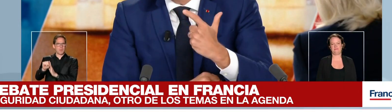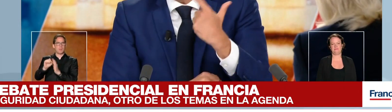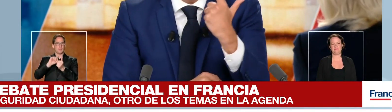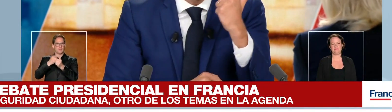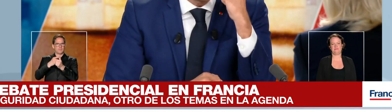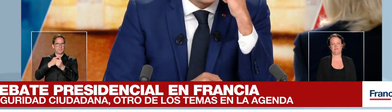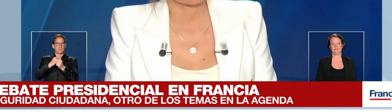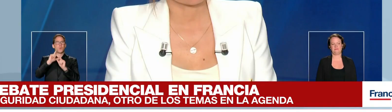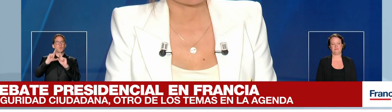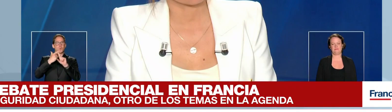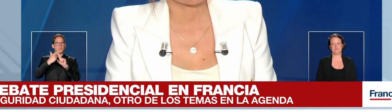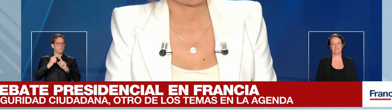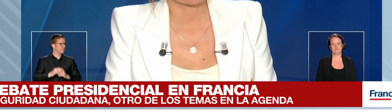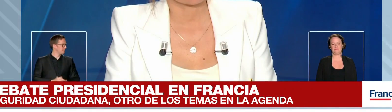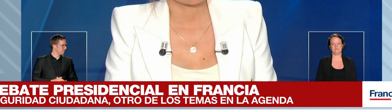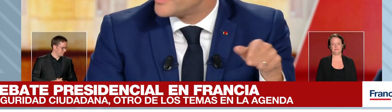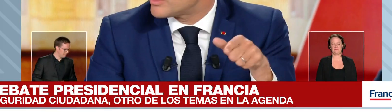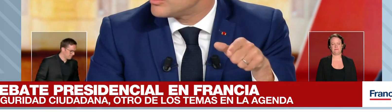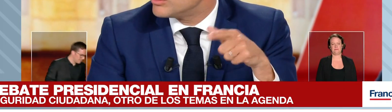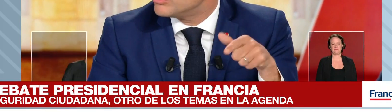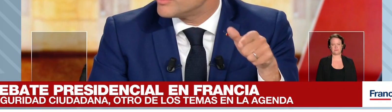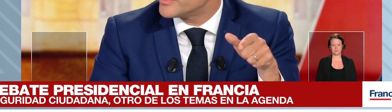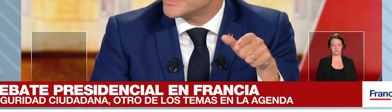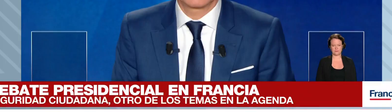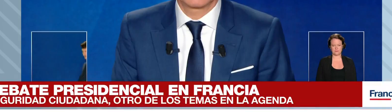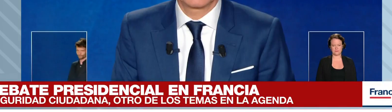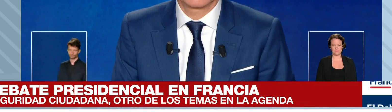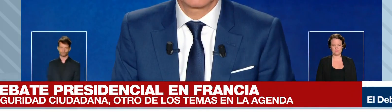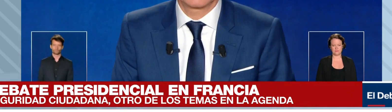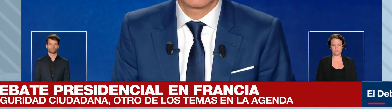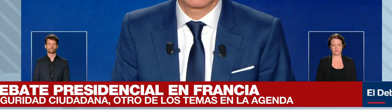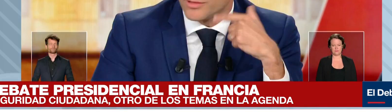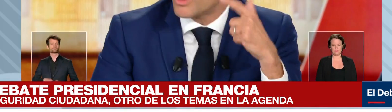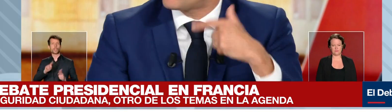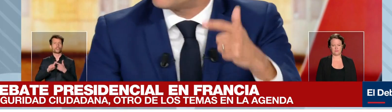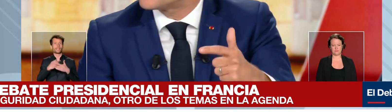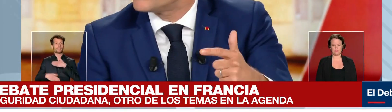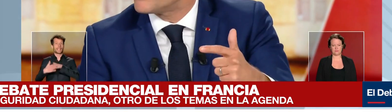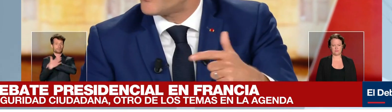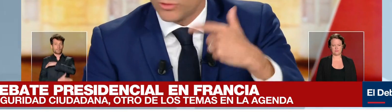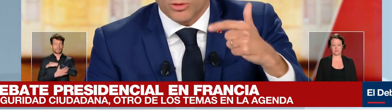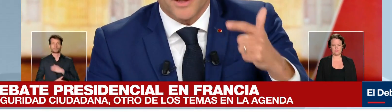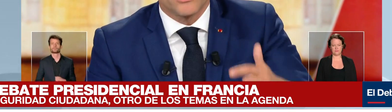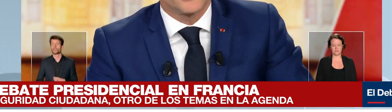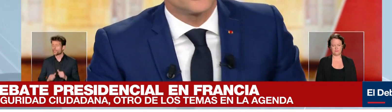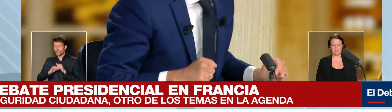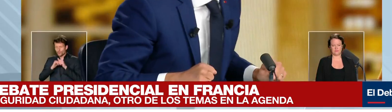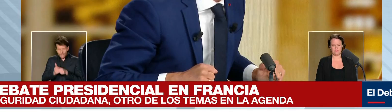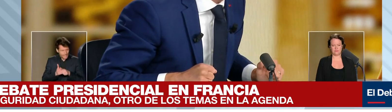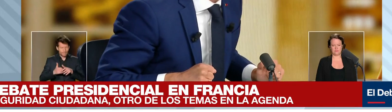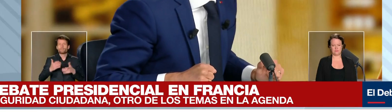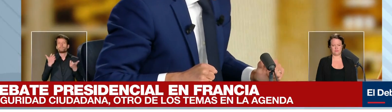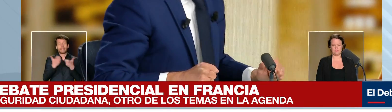segunda es la ruralidad. Gracias a los medios que nosotros pusimos y a las reformas